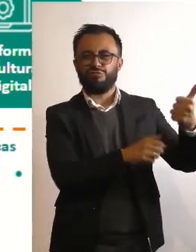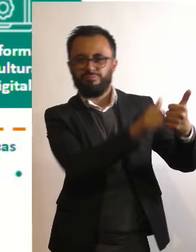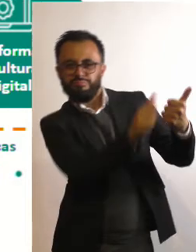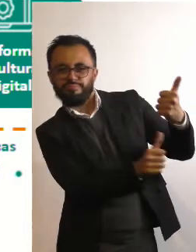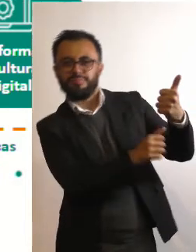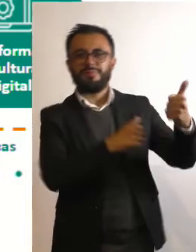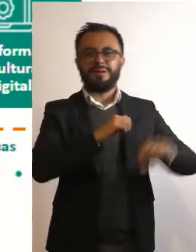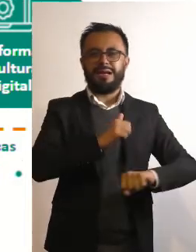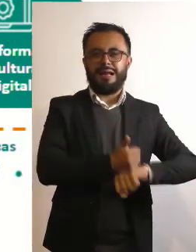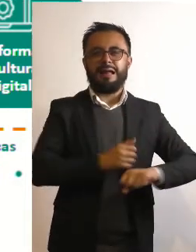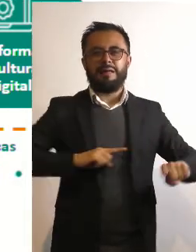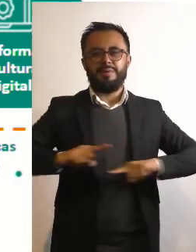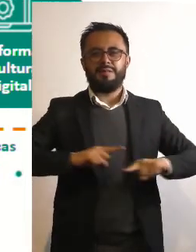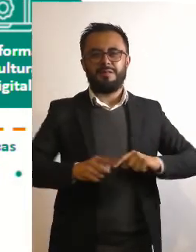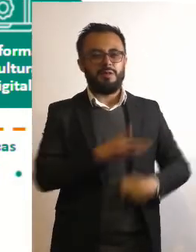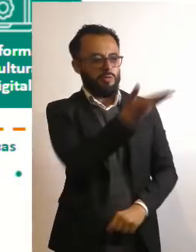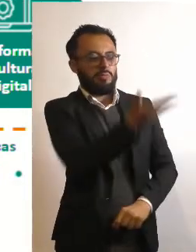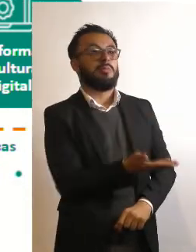Aprovechemos, Ricardo.